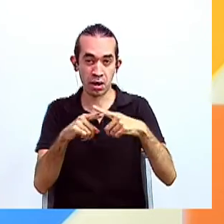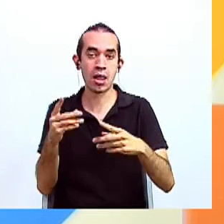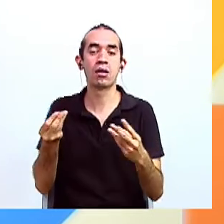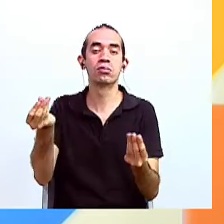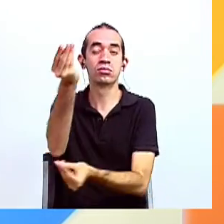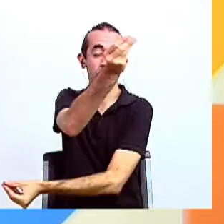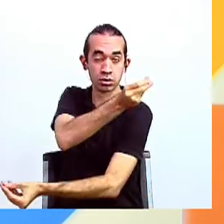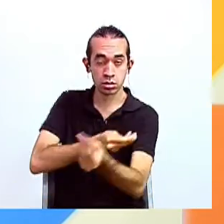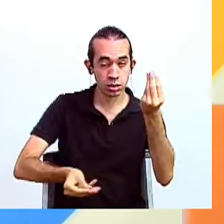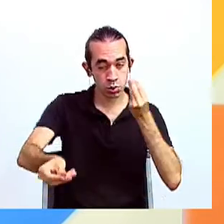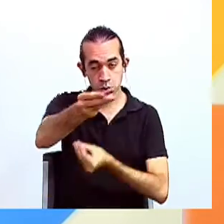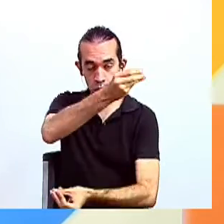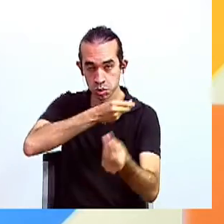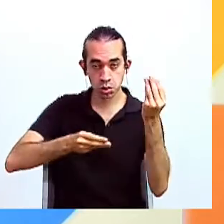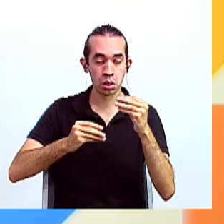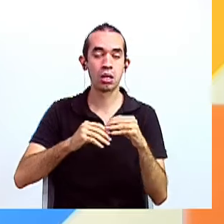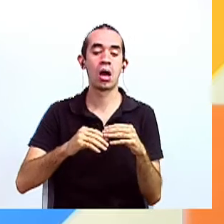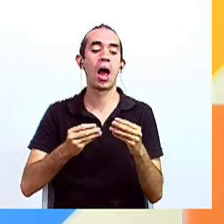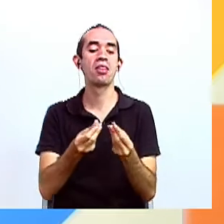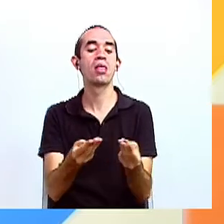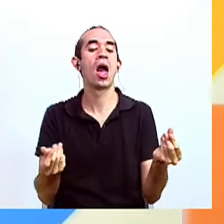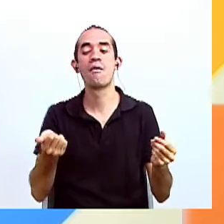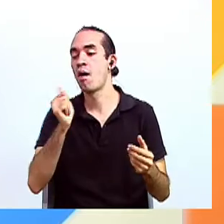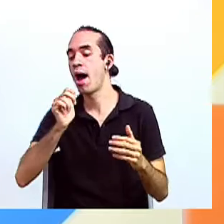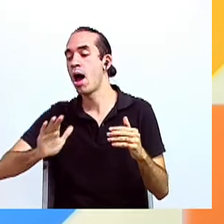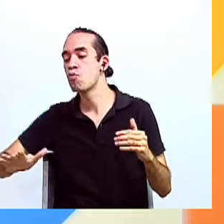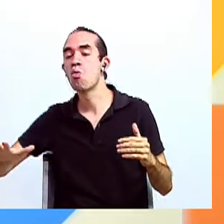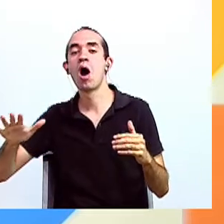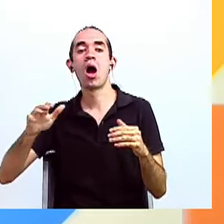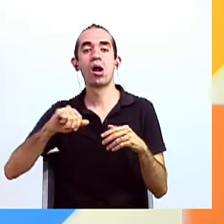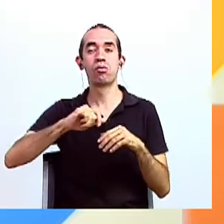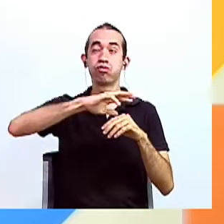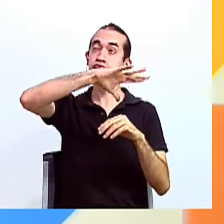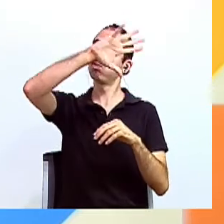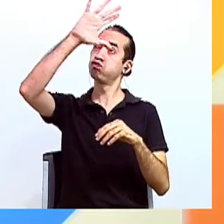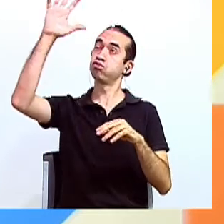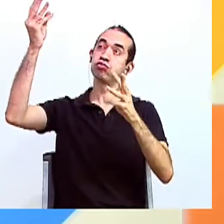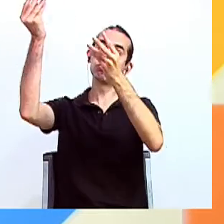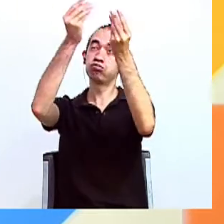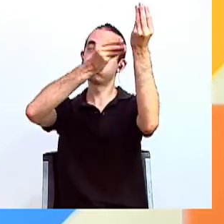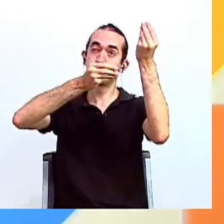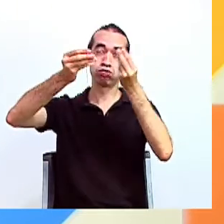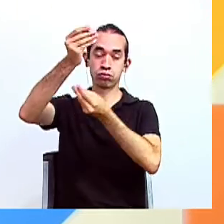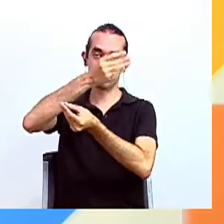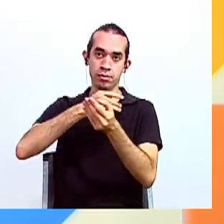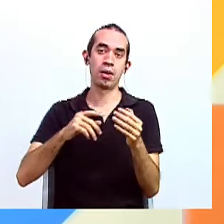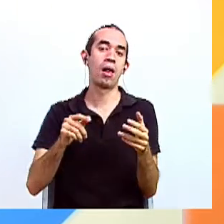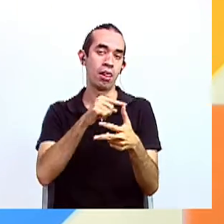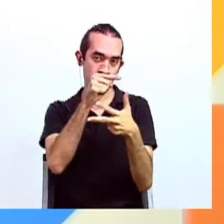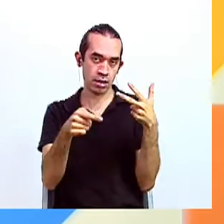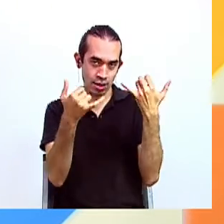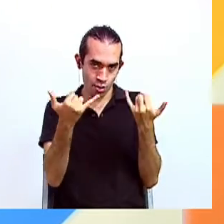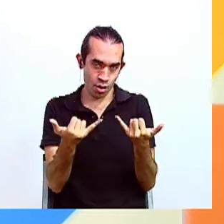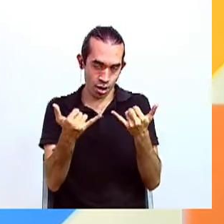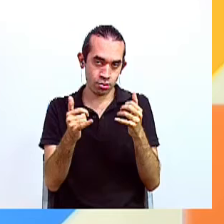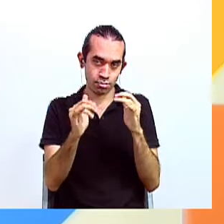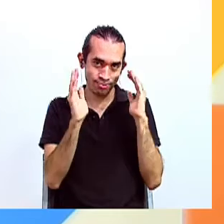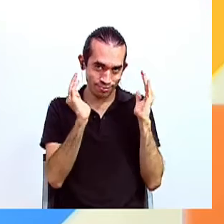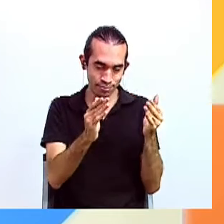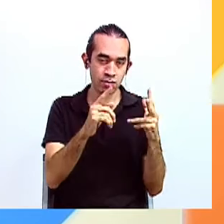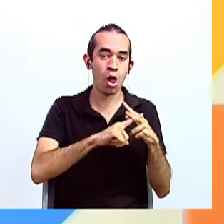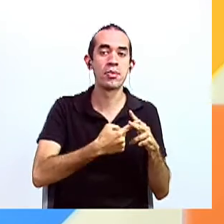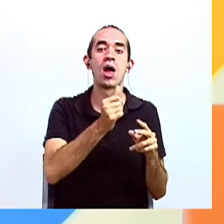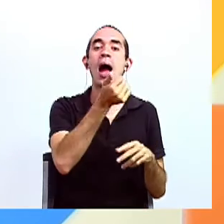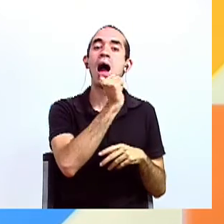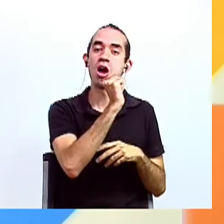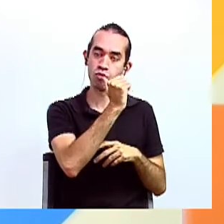programa vamos a estudiar 3 ciclos biogeoquímicos y quiero empezar por el ciclo biogeoquímico del agua, por